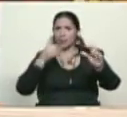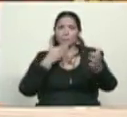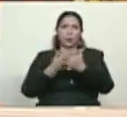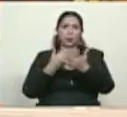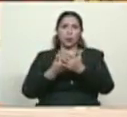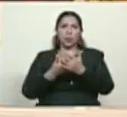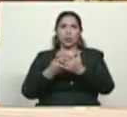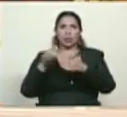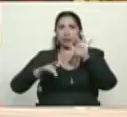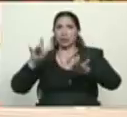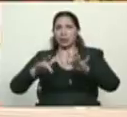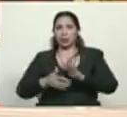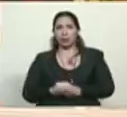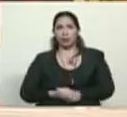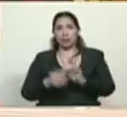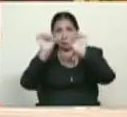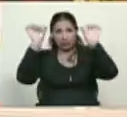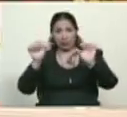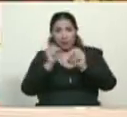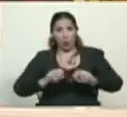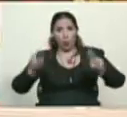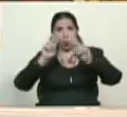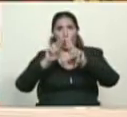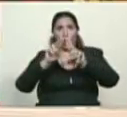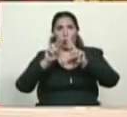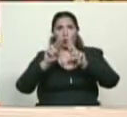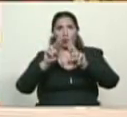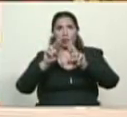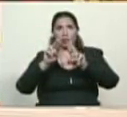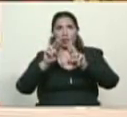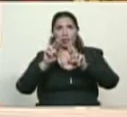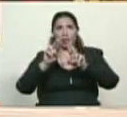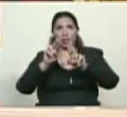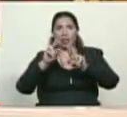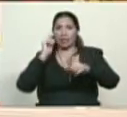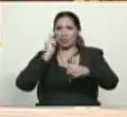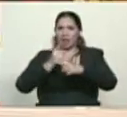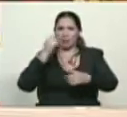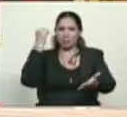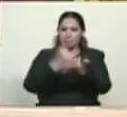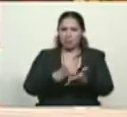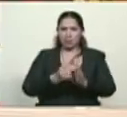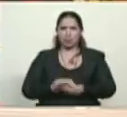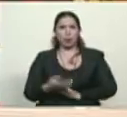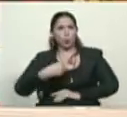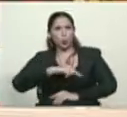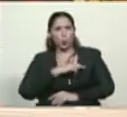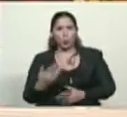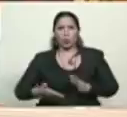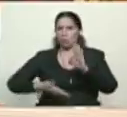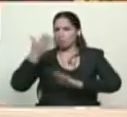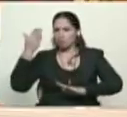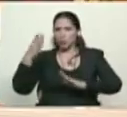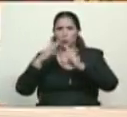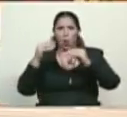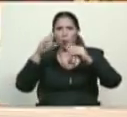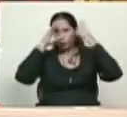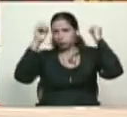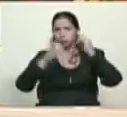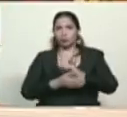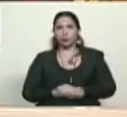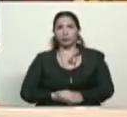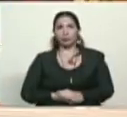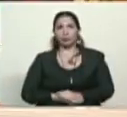Antonio guterrez que el sistema de la ONU fuera en sus embajadas el que diera la visa para ir no es todos los diplomáticos